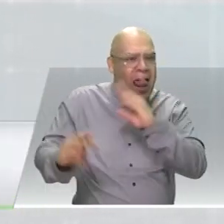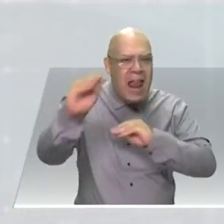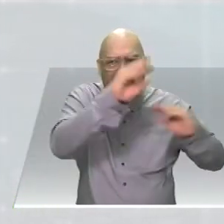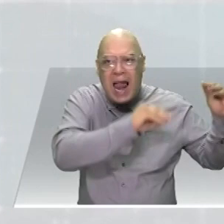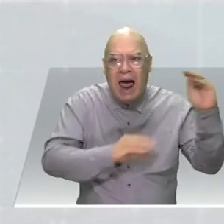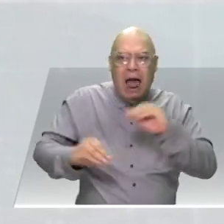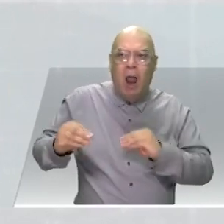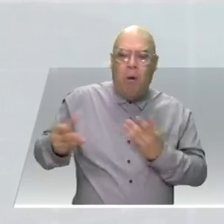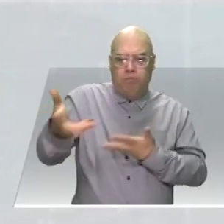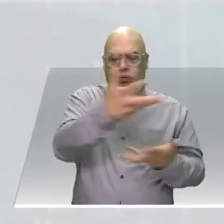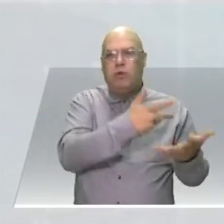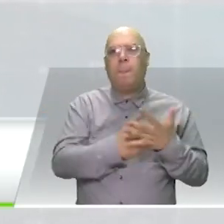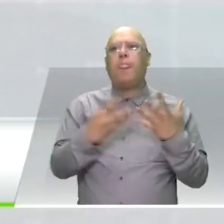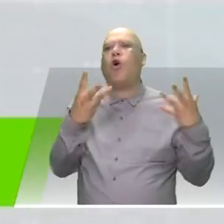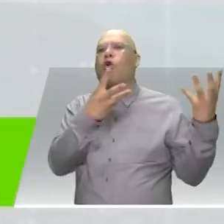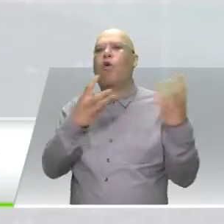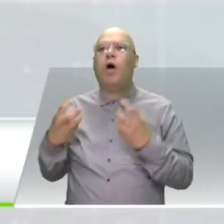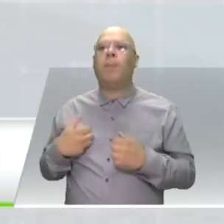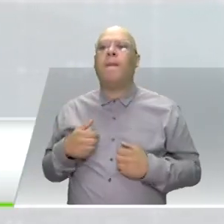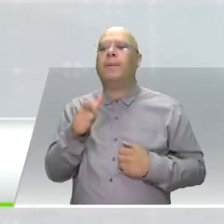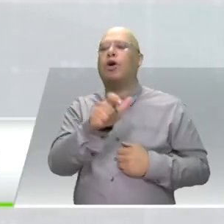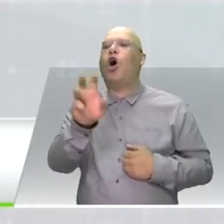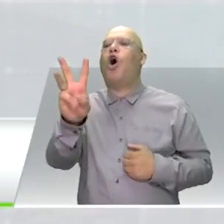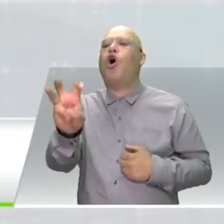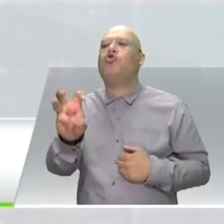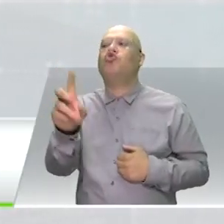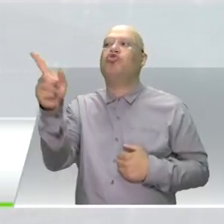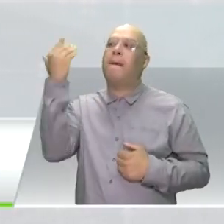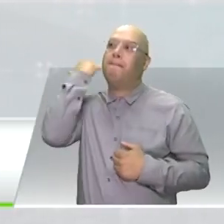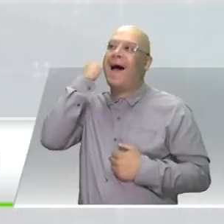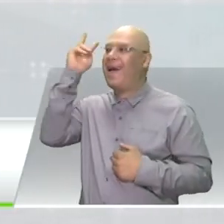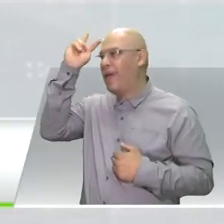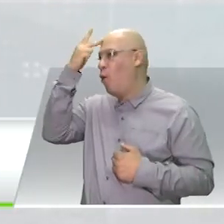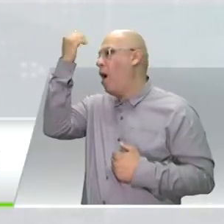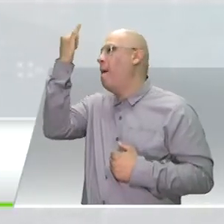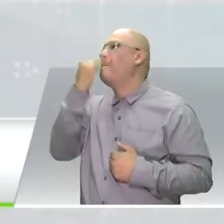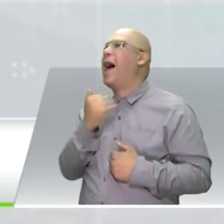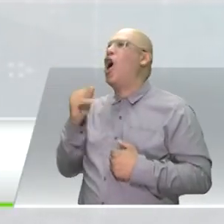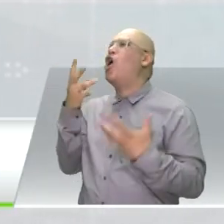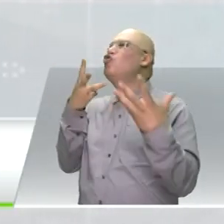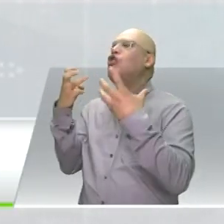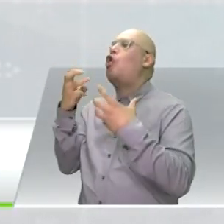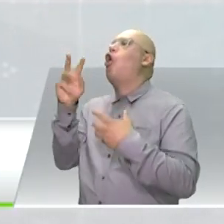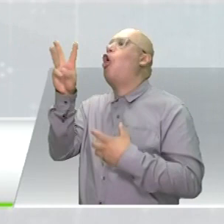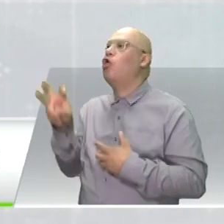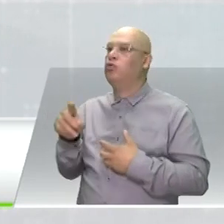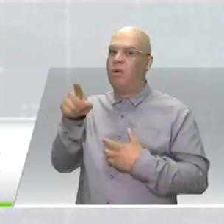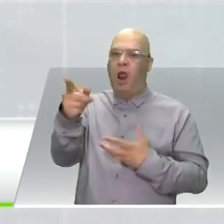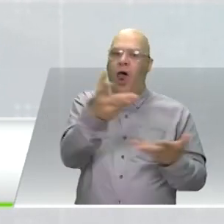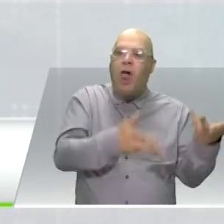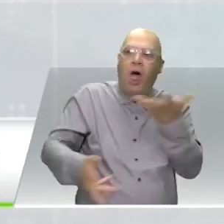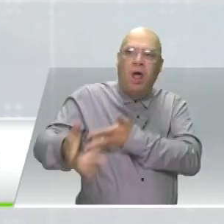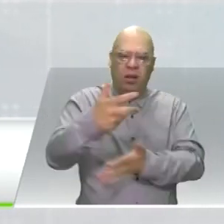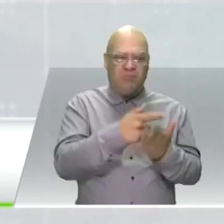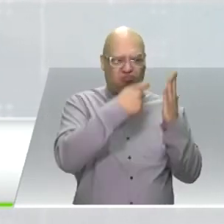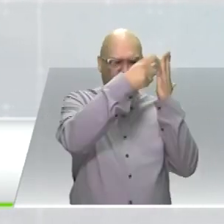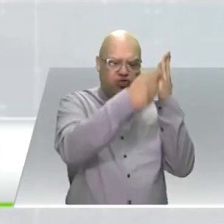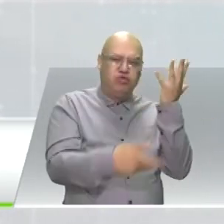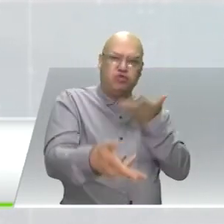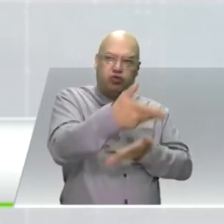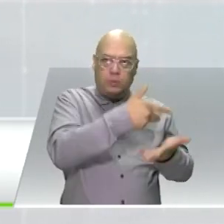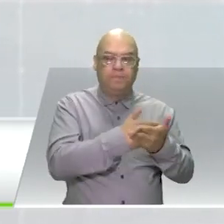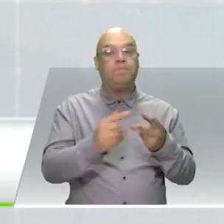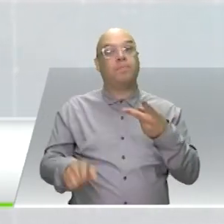son 800, sino 8 y usted puede estar equivocada, hayan socializado algún texto de la reforma.